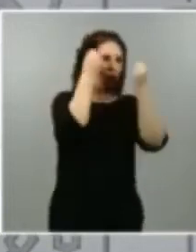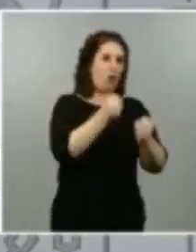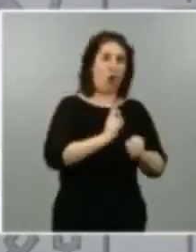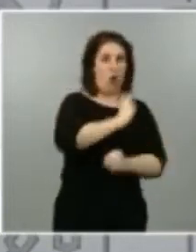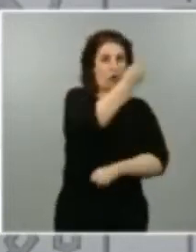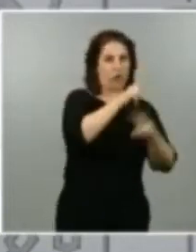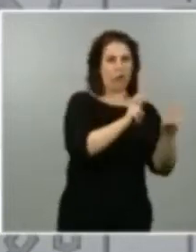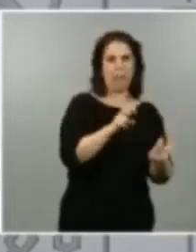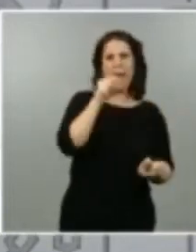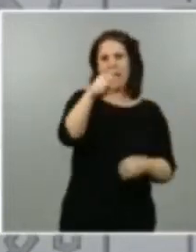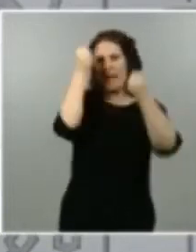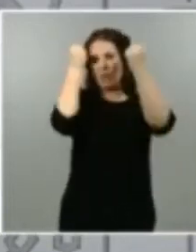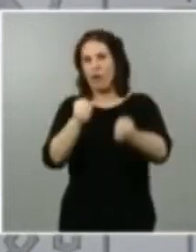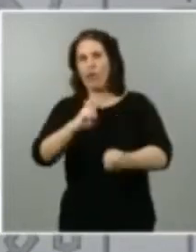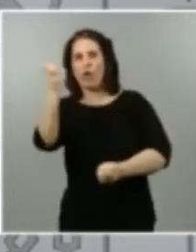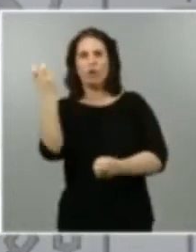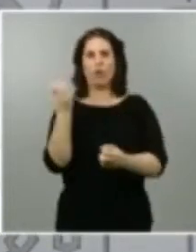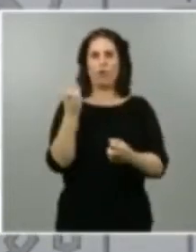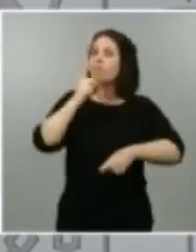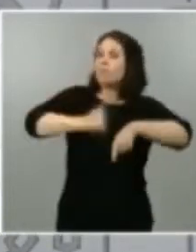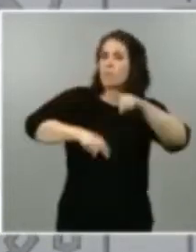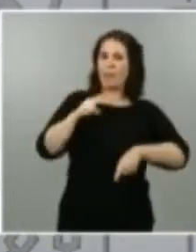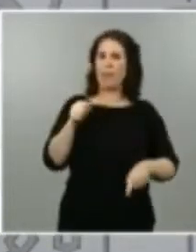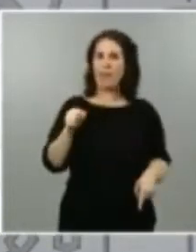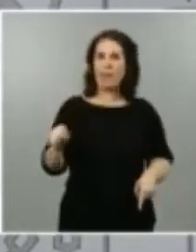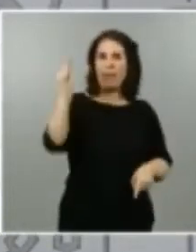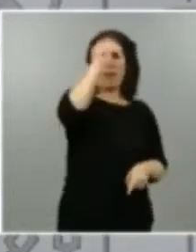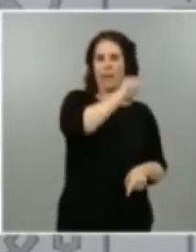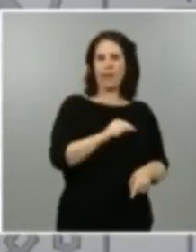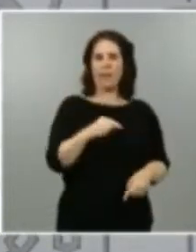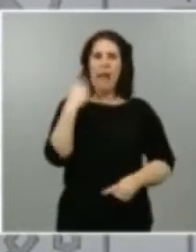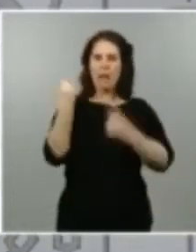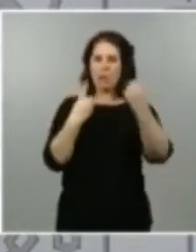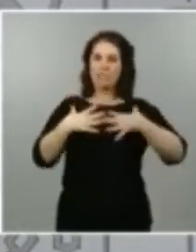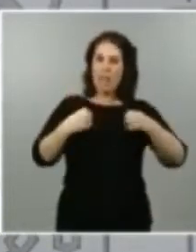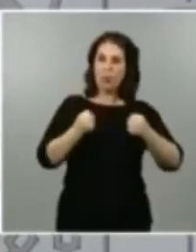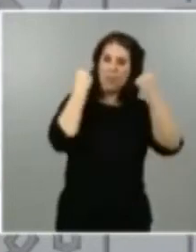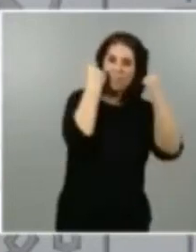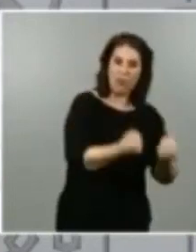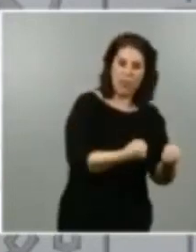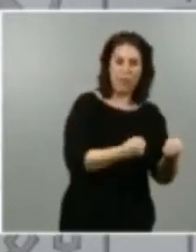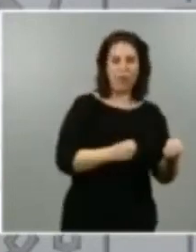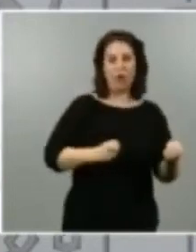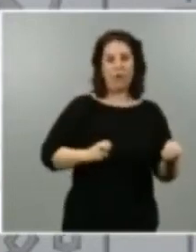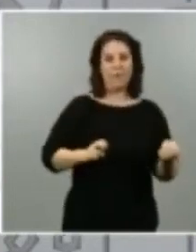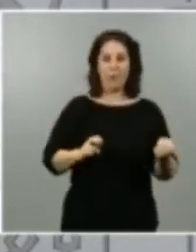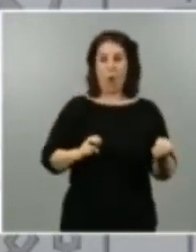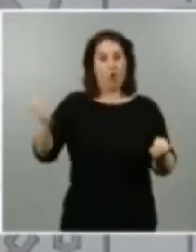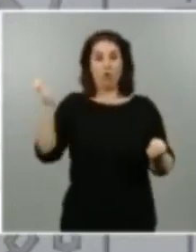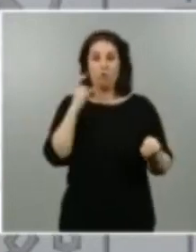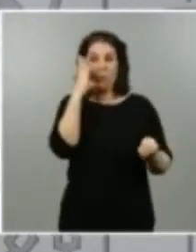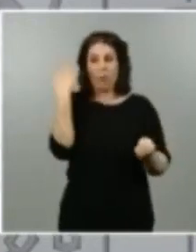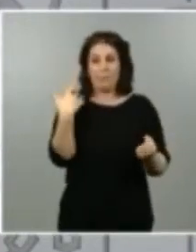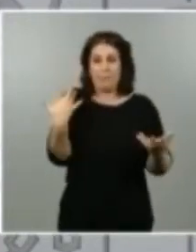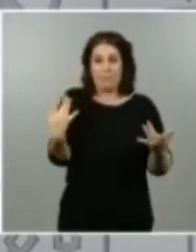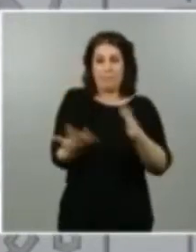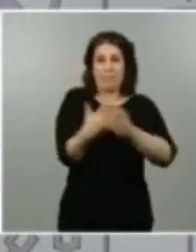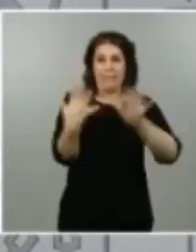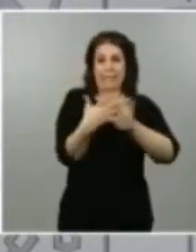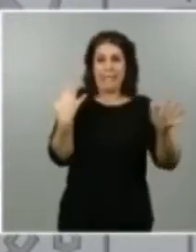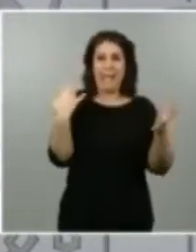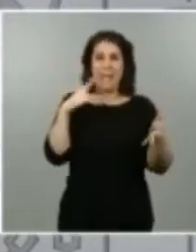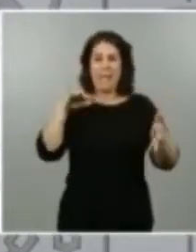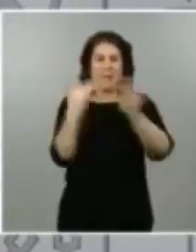algunos algunos aspectos de la salud a costa de que algunos otros por la prisa y por la evolución rápida tan rápida que tiene esta epidemia